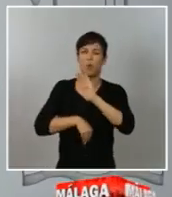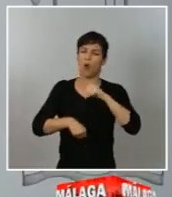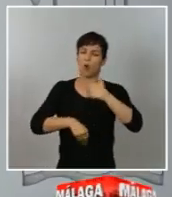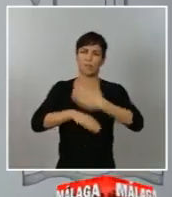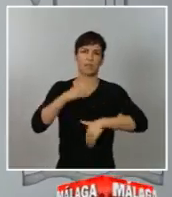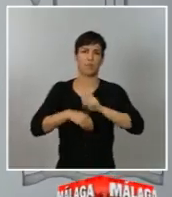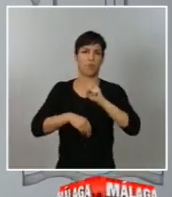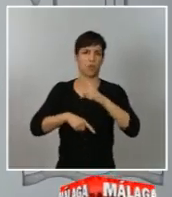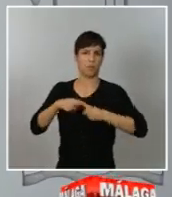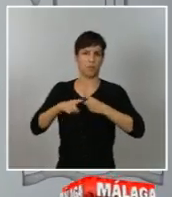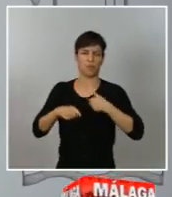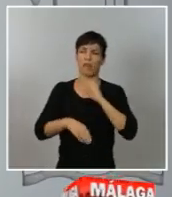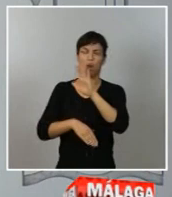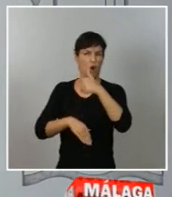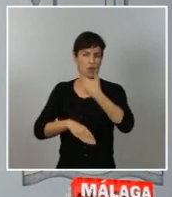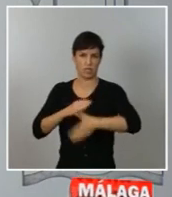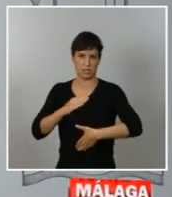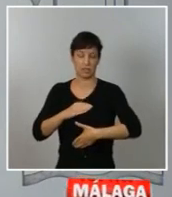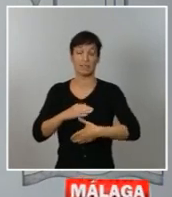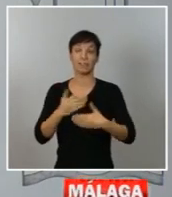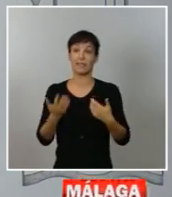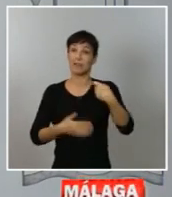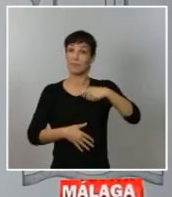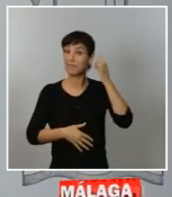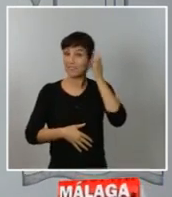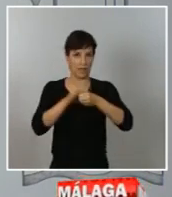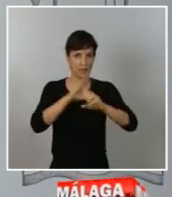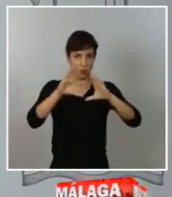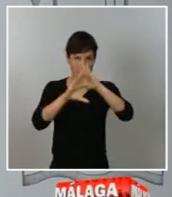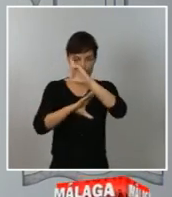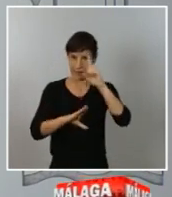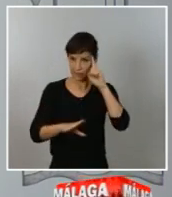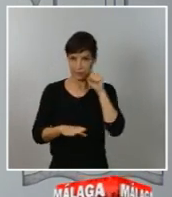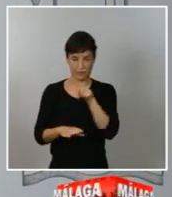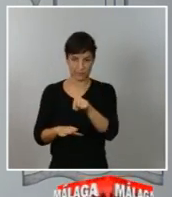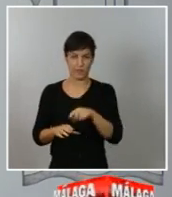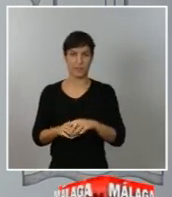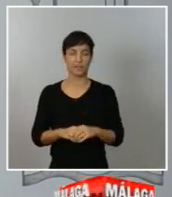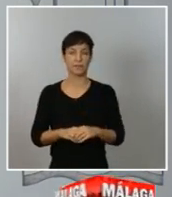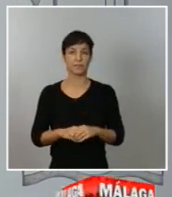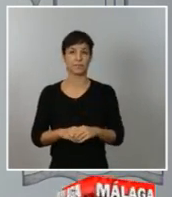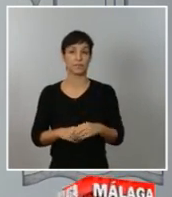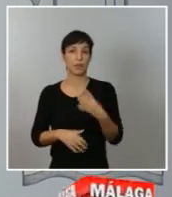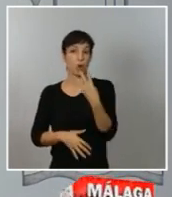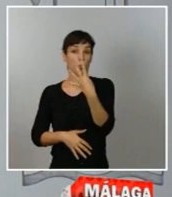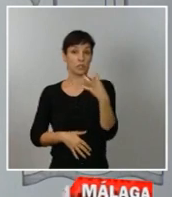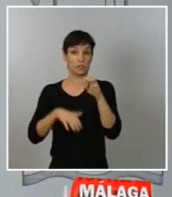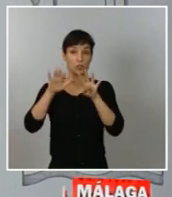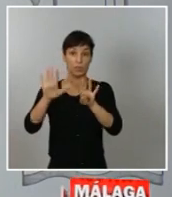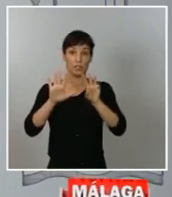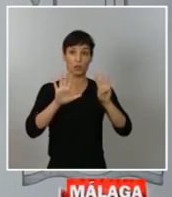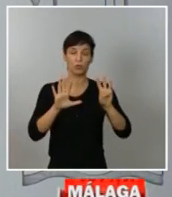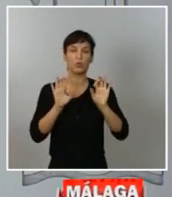presidenta de Comunidad Autónoma de Madrid ha decidido no hacer nada. Hay 498 personas en las unidades de cuidados